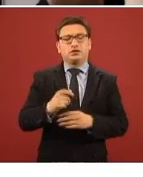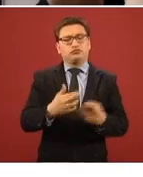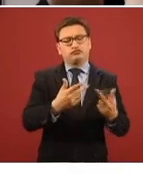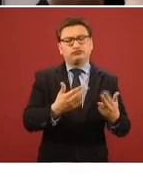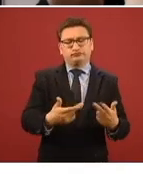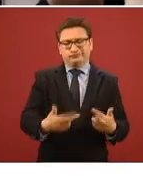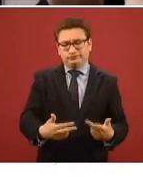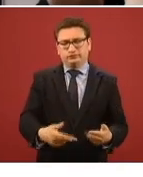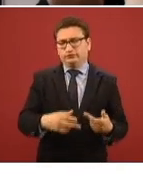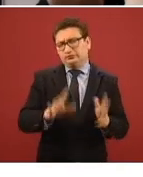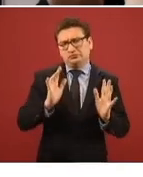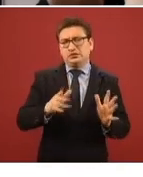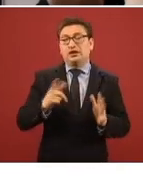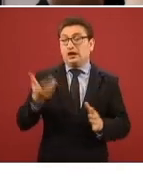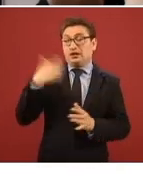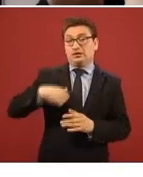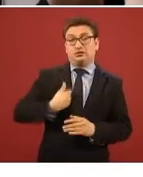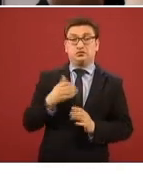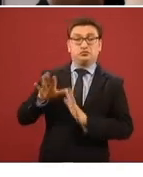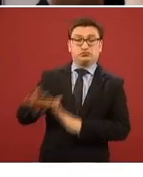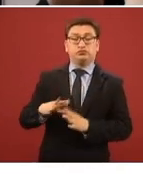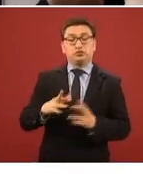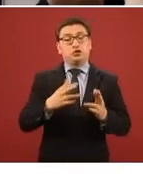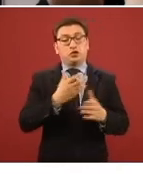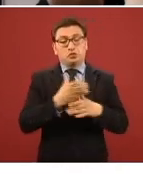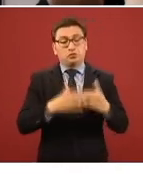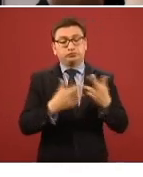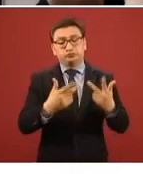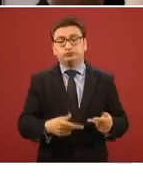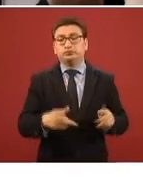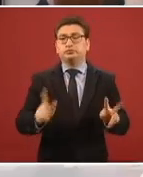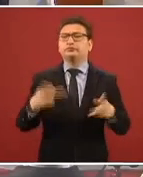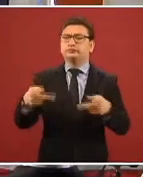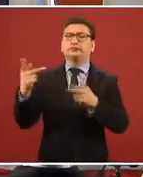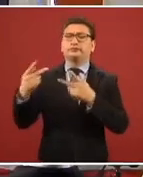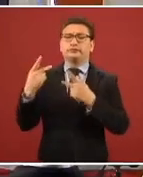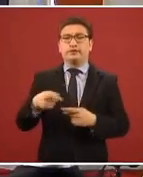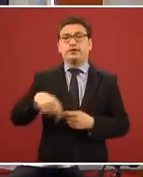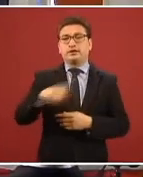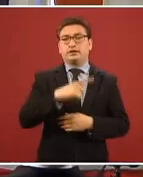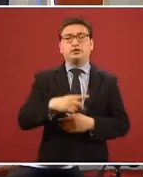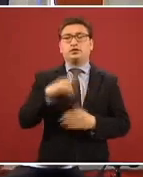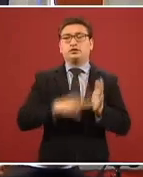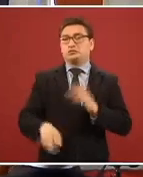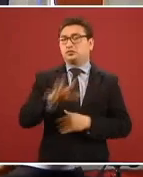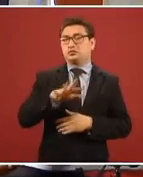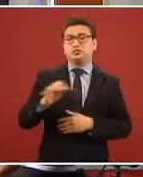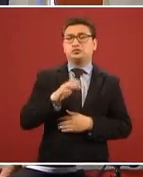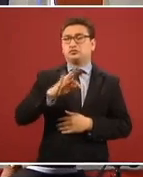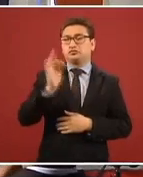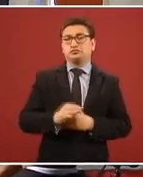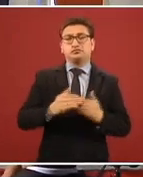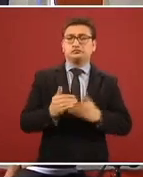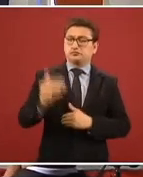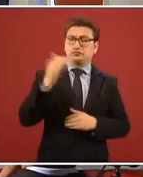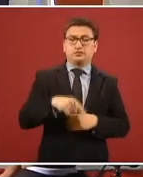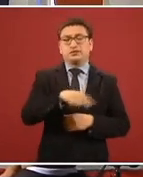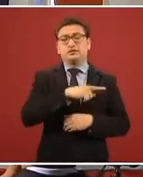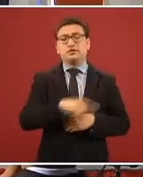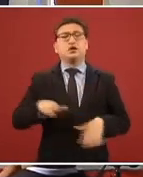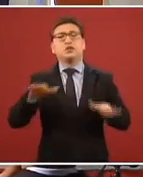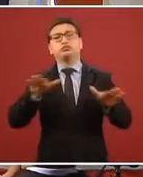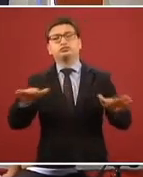que estaban nuestros almacenes y pues tuvimos un sobreprecio de más de 2500 por ciento estas aeronaves